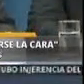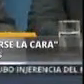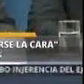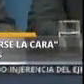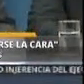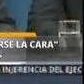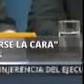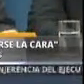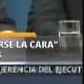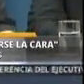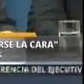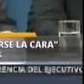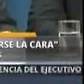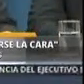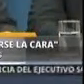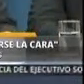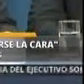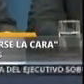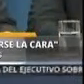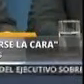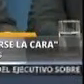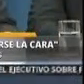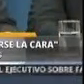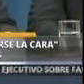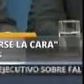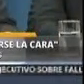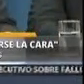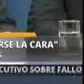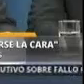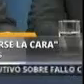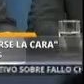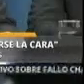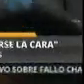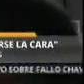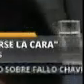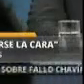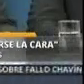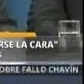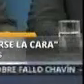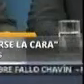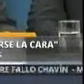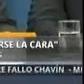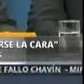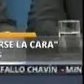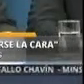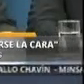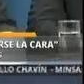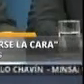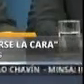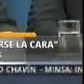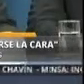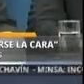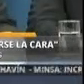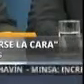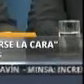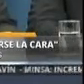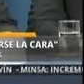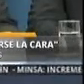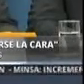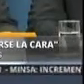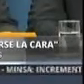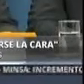hemos acudido nuestra, repito, para una reunión con todo el tribunal que estaba viendo el caso Chavín de